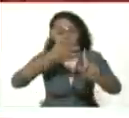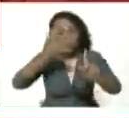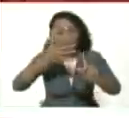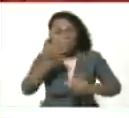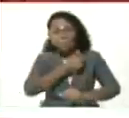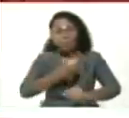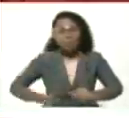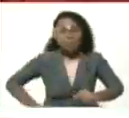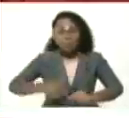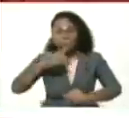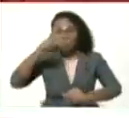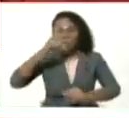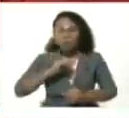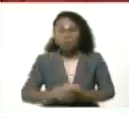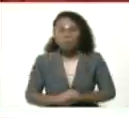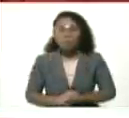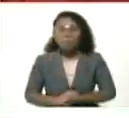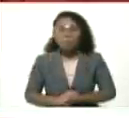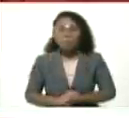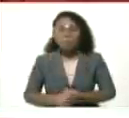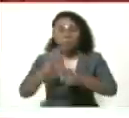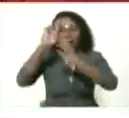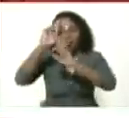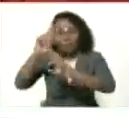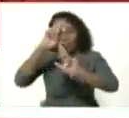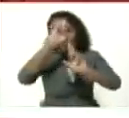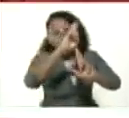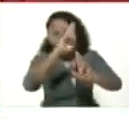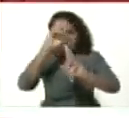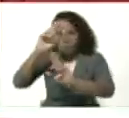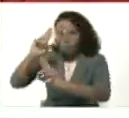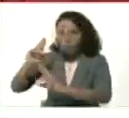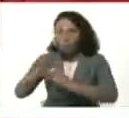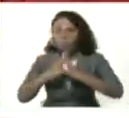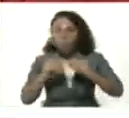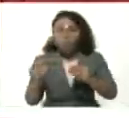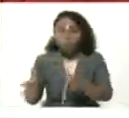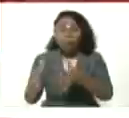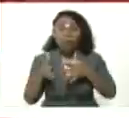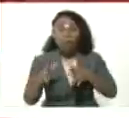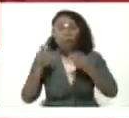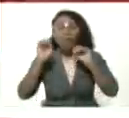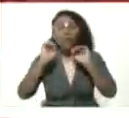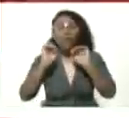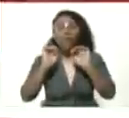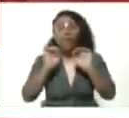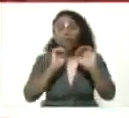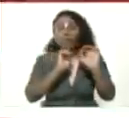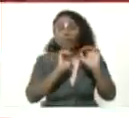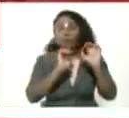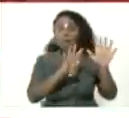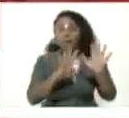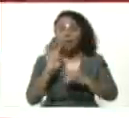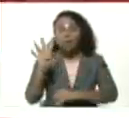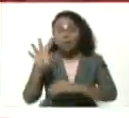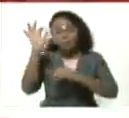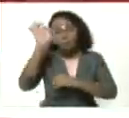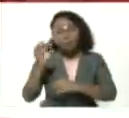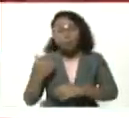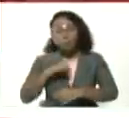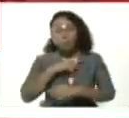del presidente Nicolás Maduro, el respeto de todos aquellos que ganaron, más del 94% sacábamos